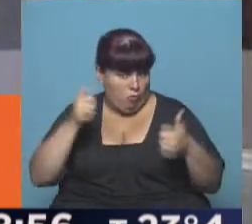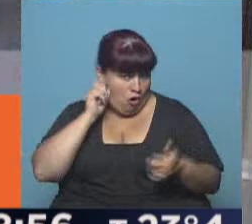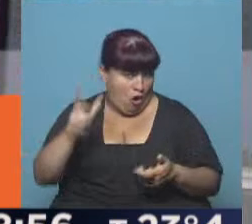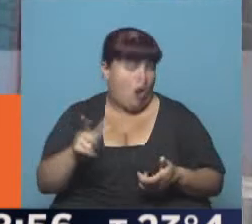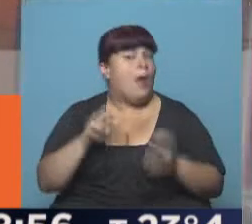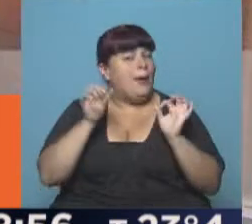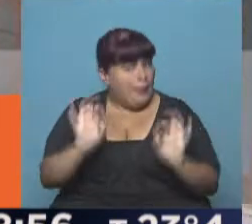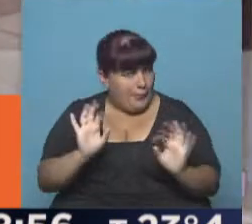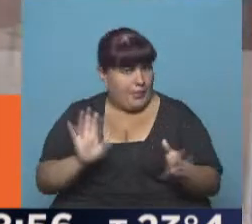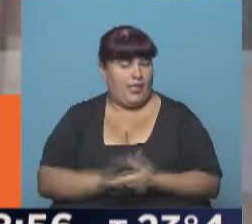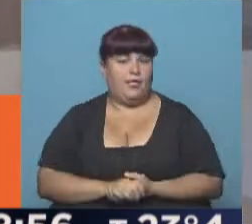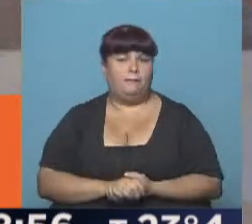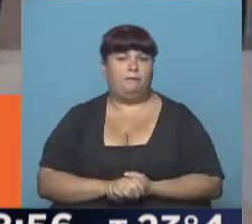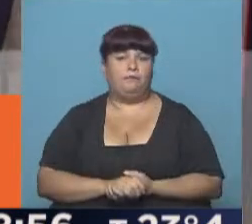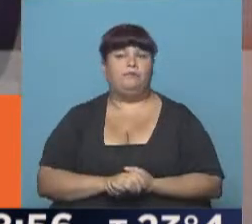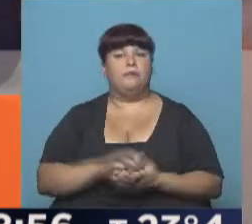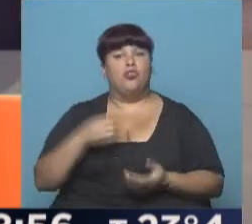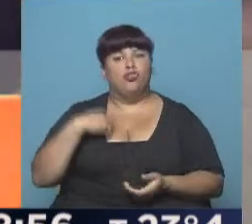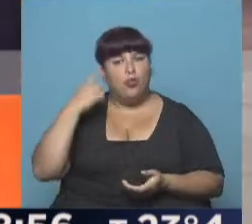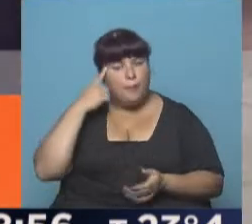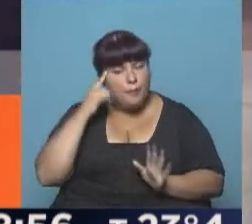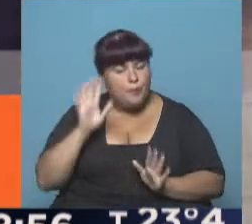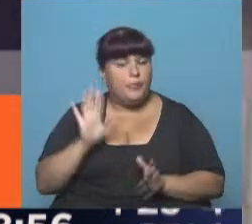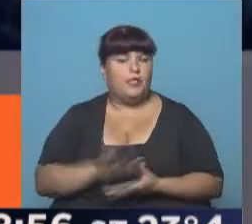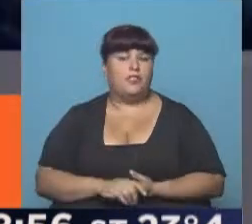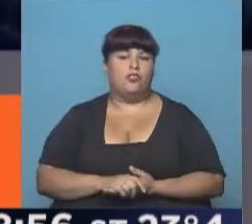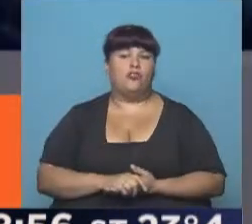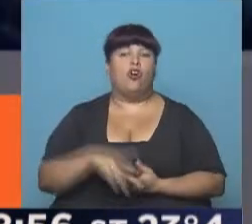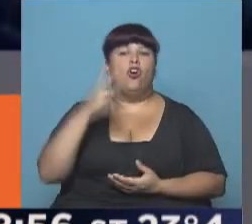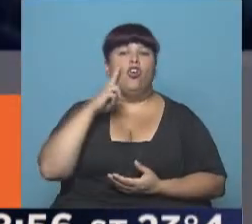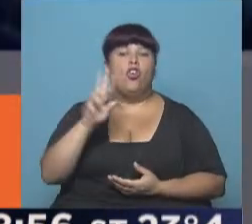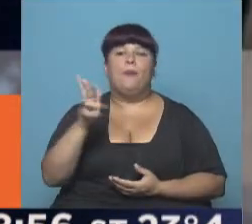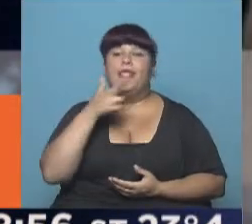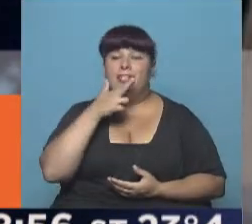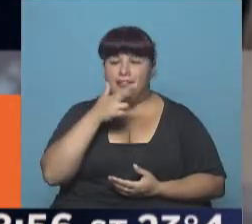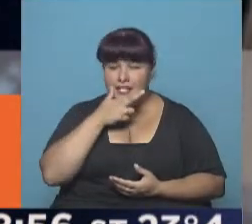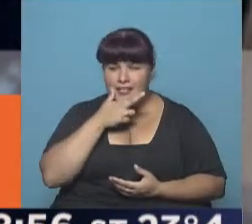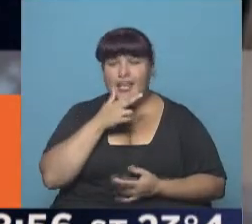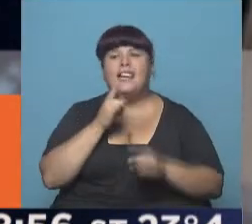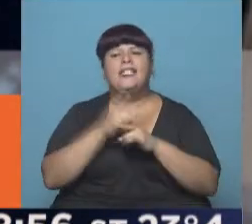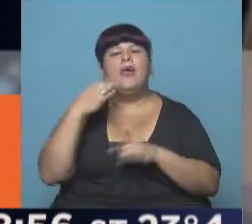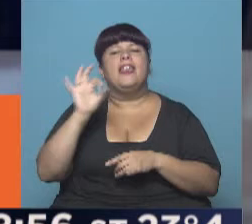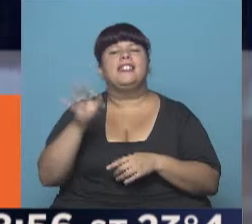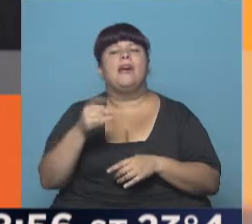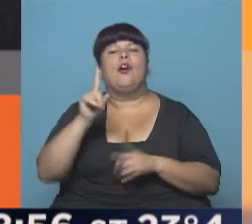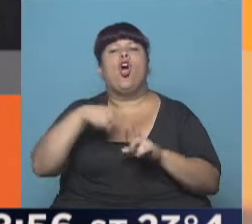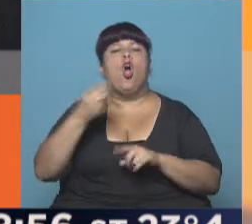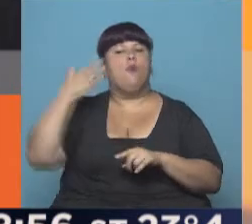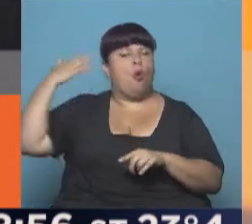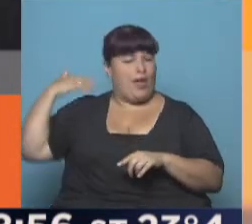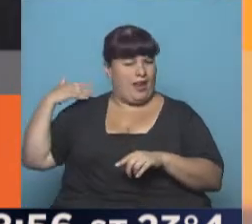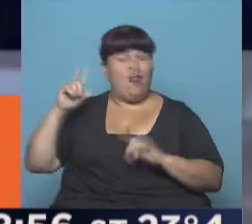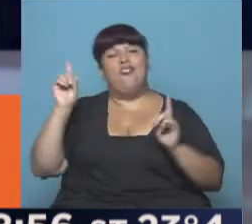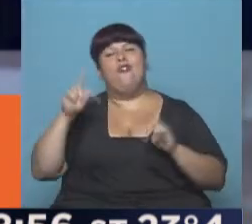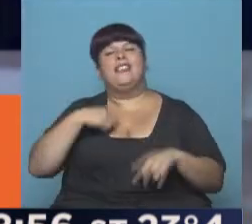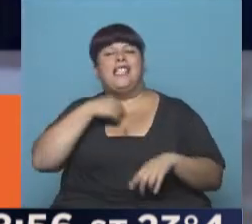buen sentido. Y creo que el 2017, siempre hay que saber de dónde se viene. No es que